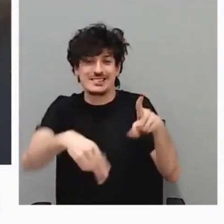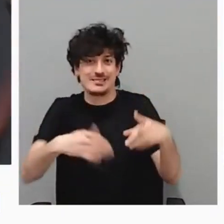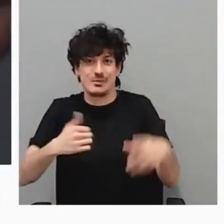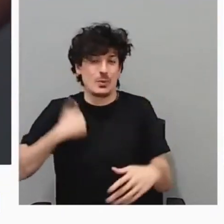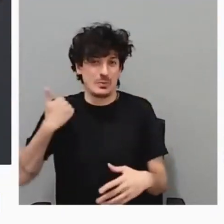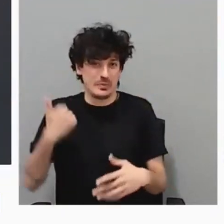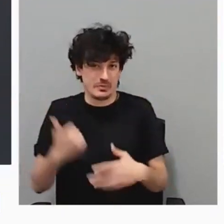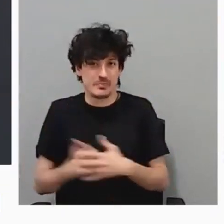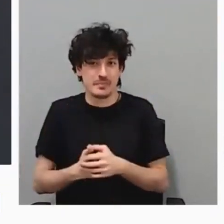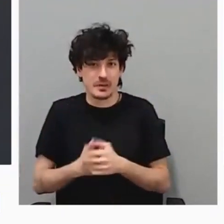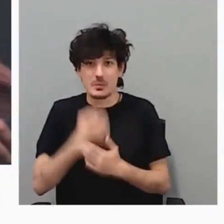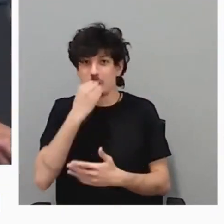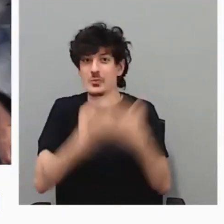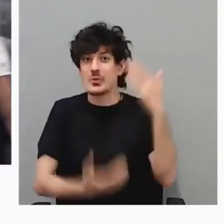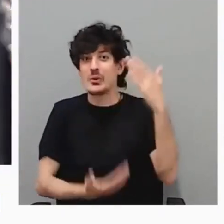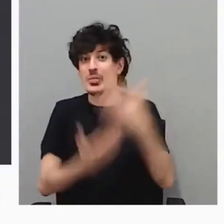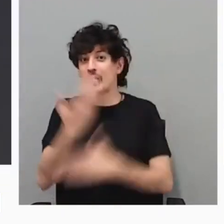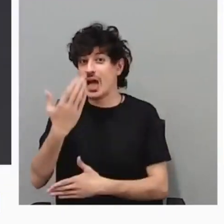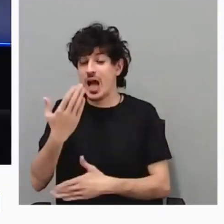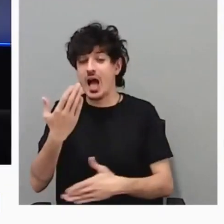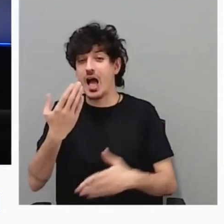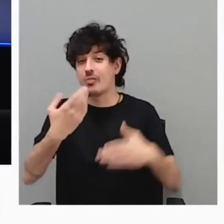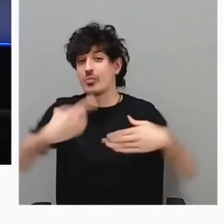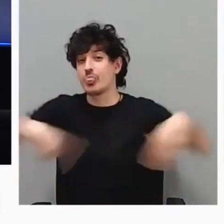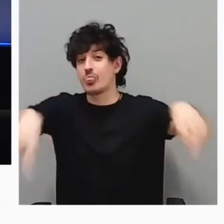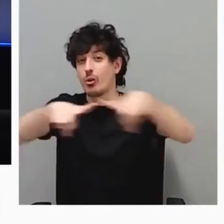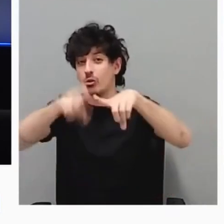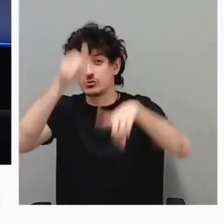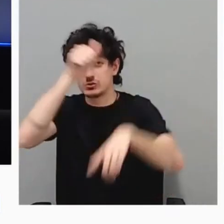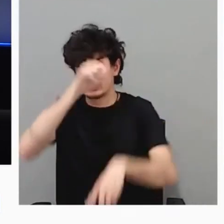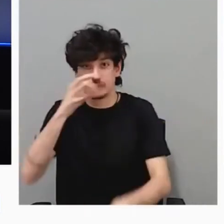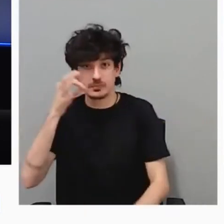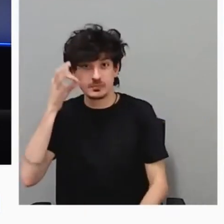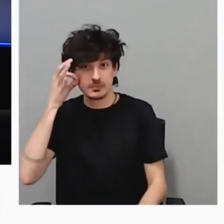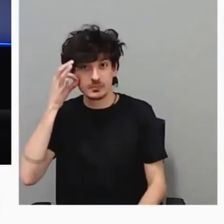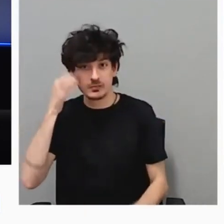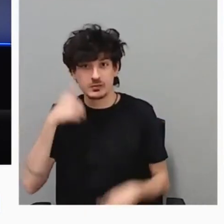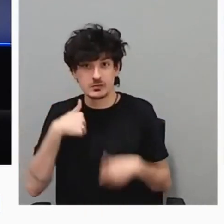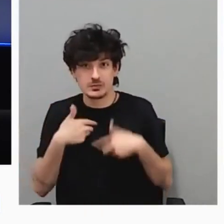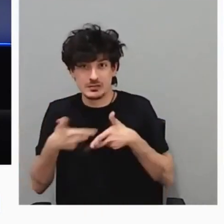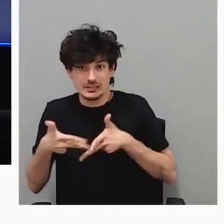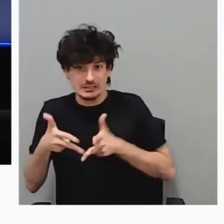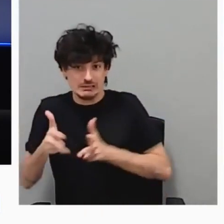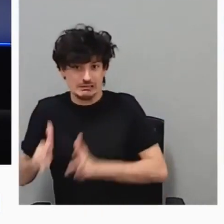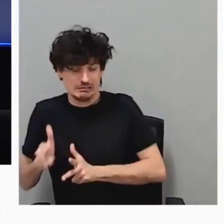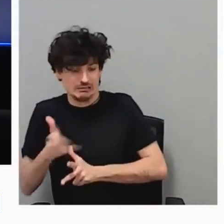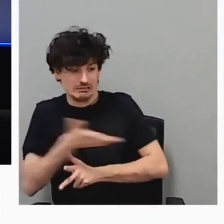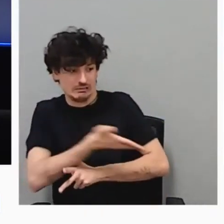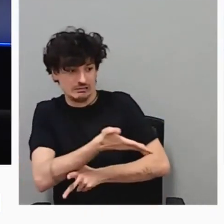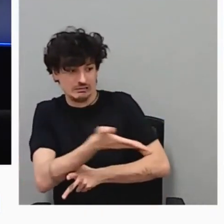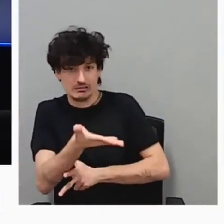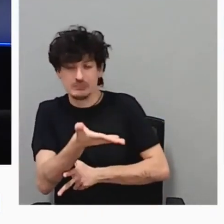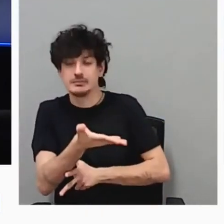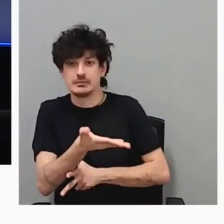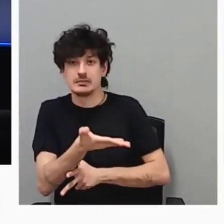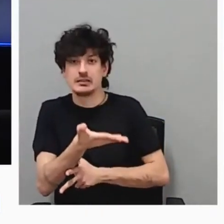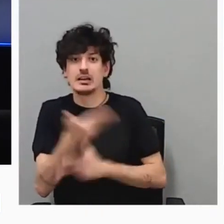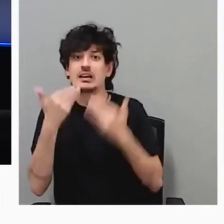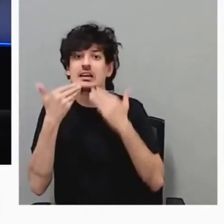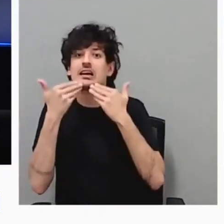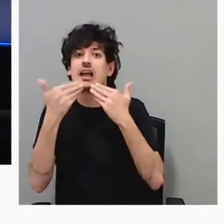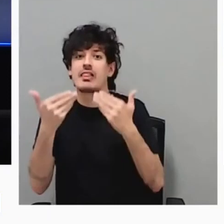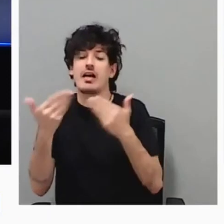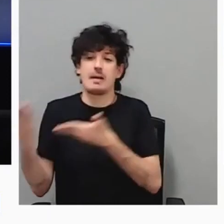buenos días a todos y a todas. Me voy a poner en la esquina y así dejo a los... muchas gracias por la invitación